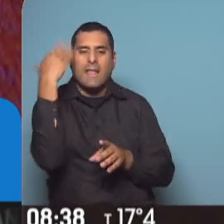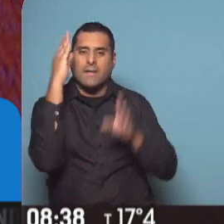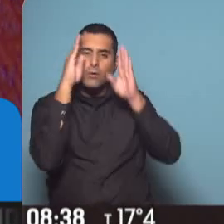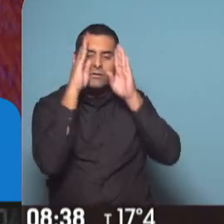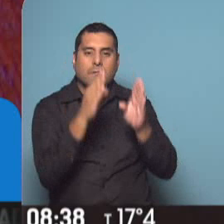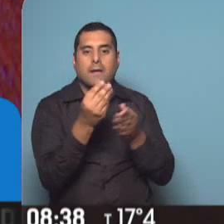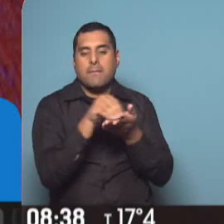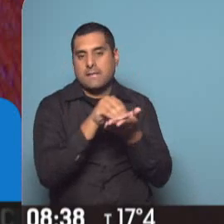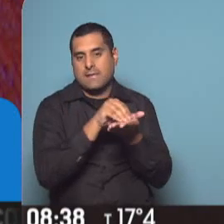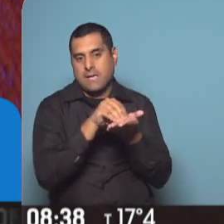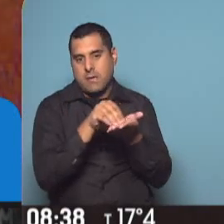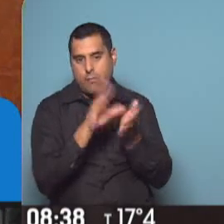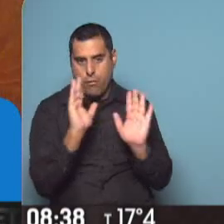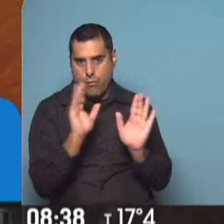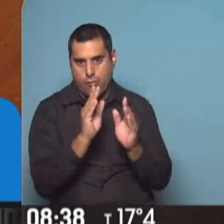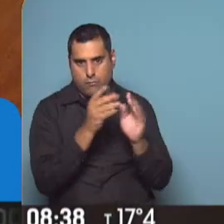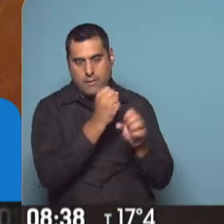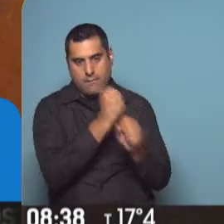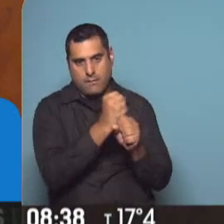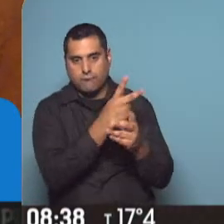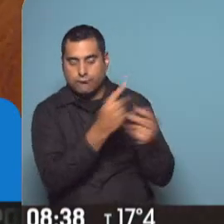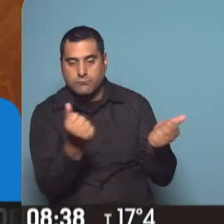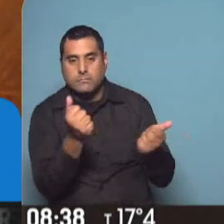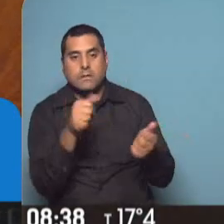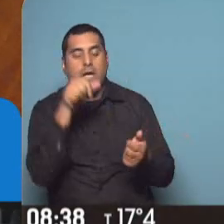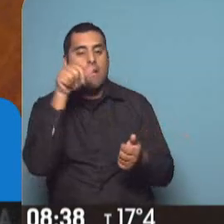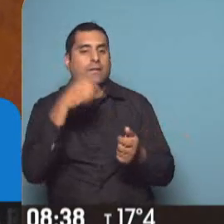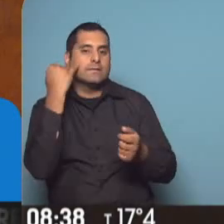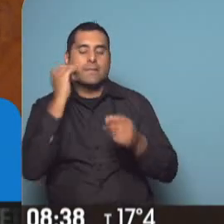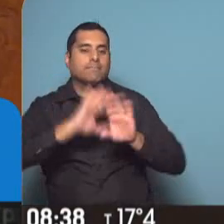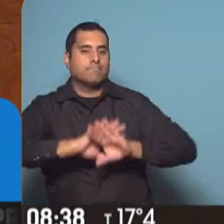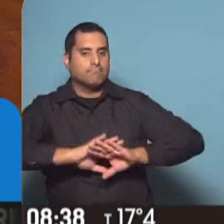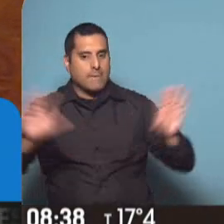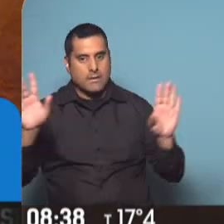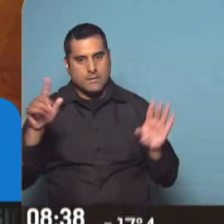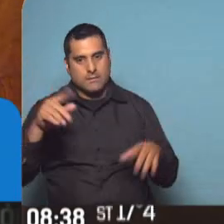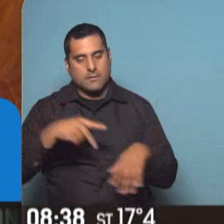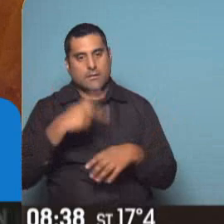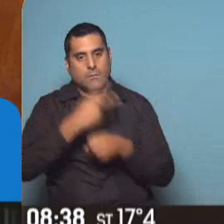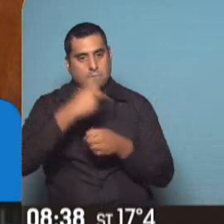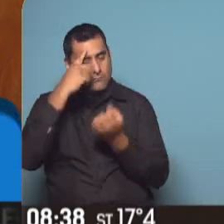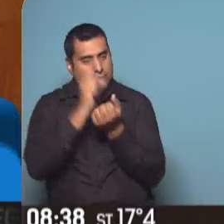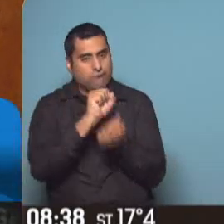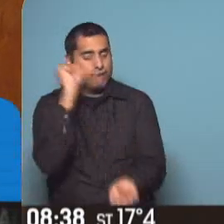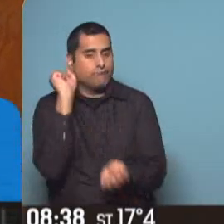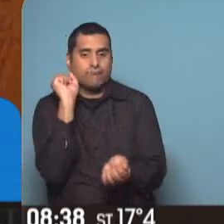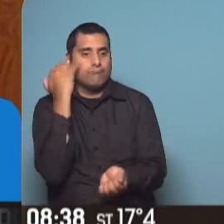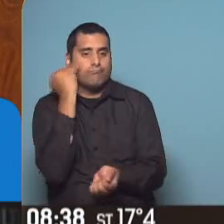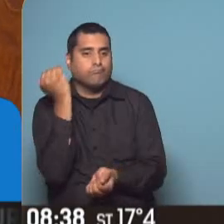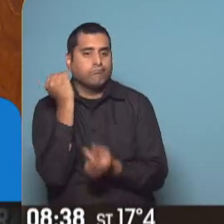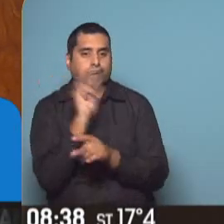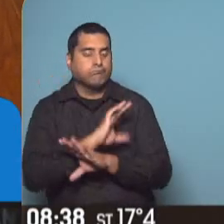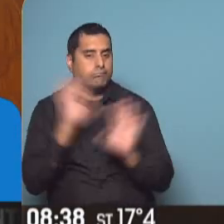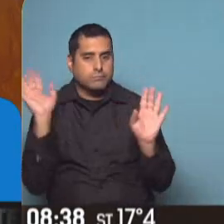hoy esa lógica de tener un concepto preuniversitario está terminado en los de más de 100 la mayoría de los países del mundo esto no